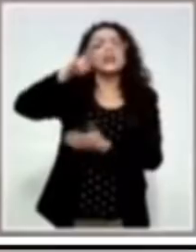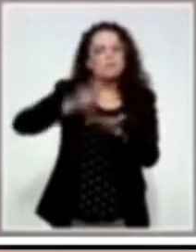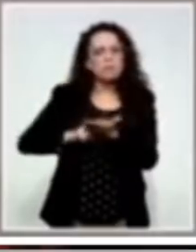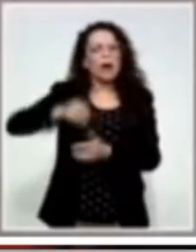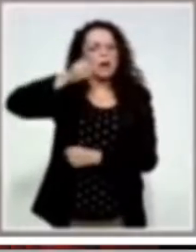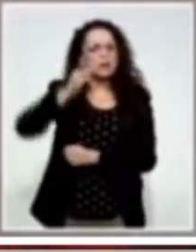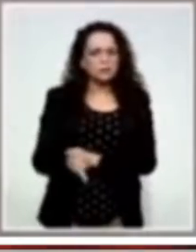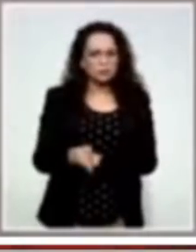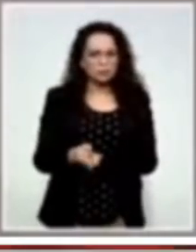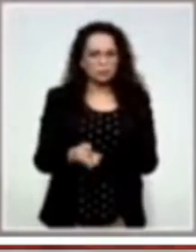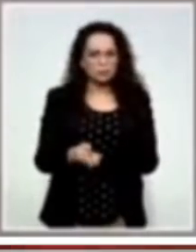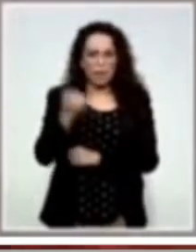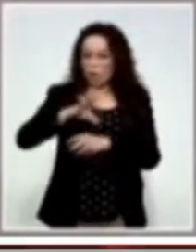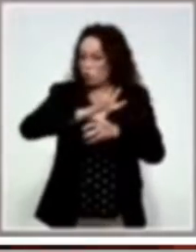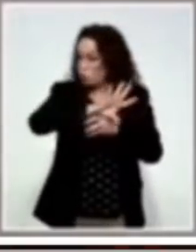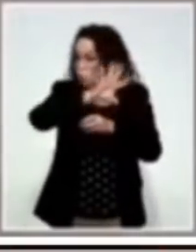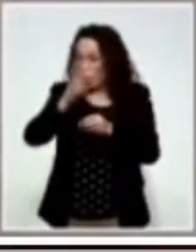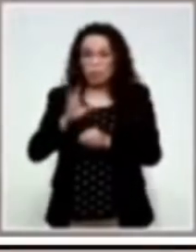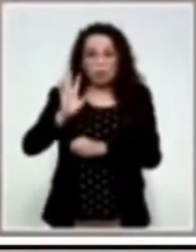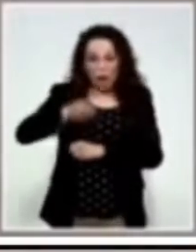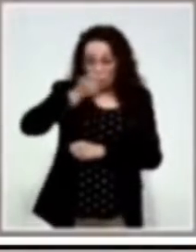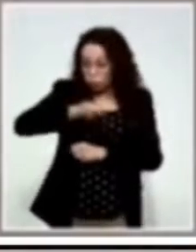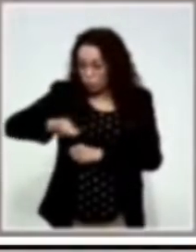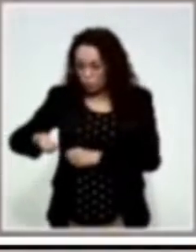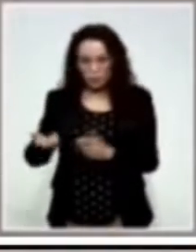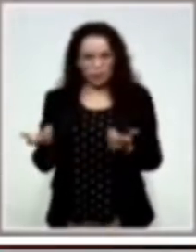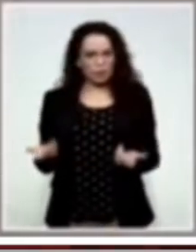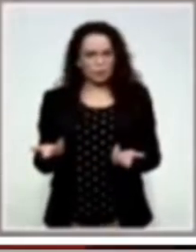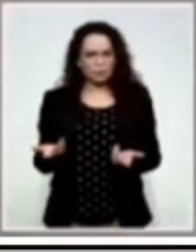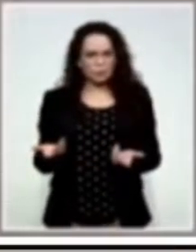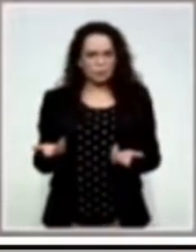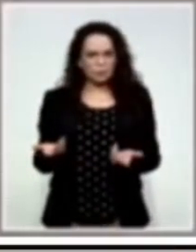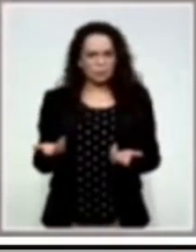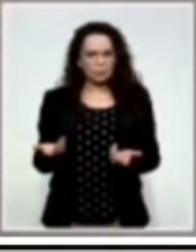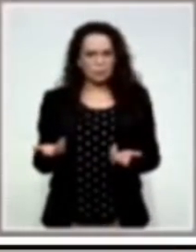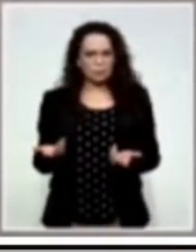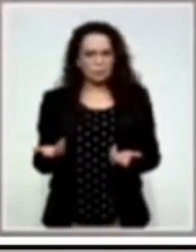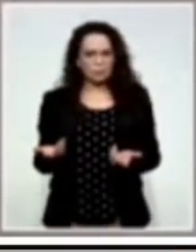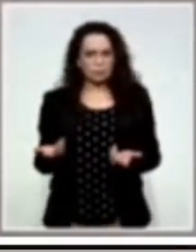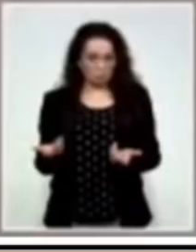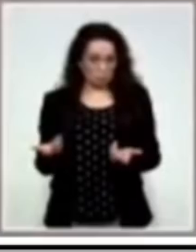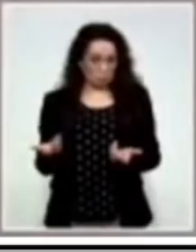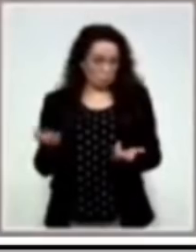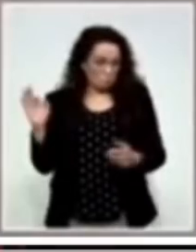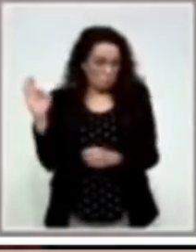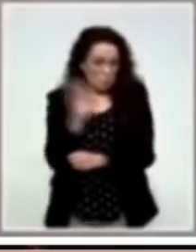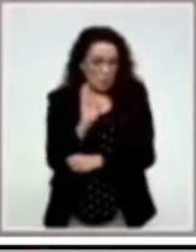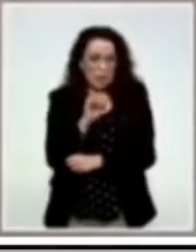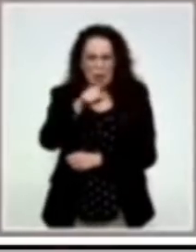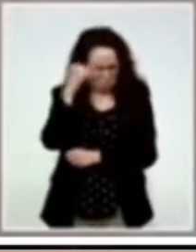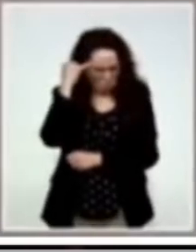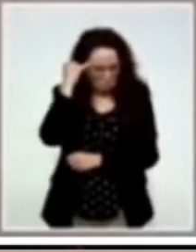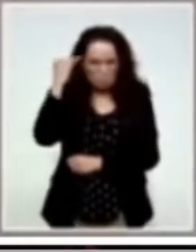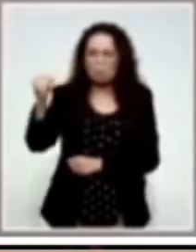los resolutivos que desestiman la acción. Porque si no, imagínense, una